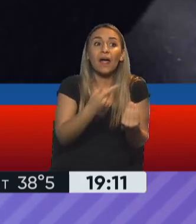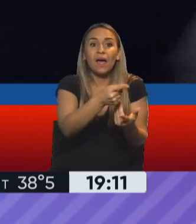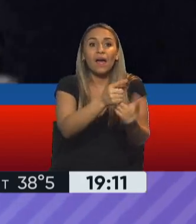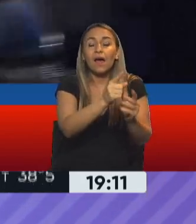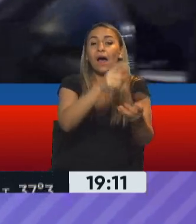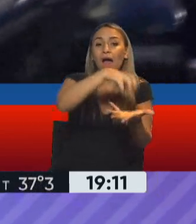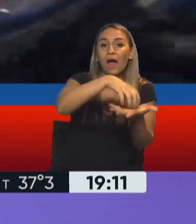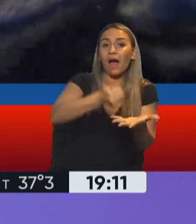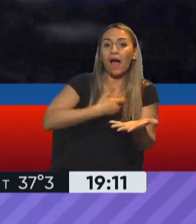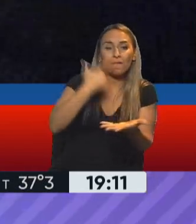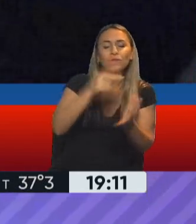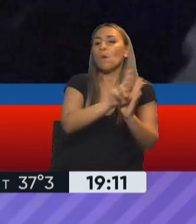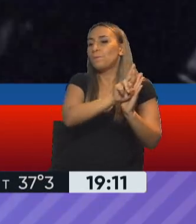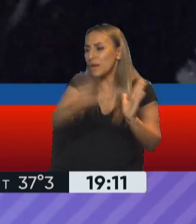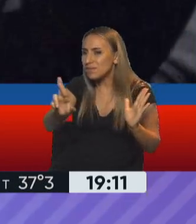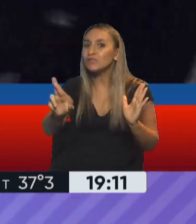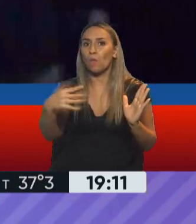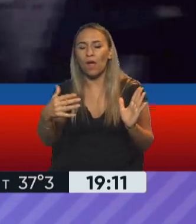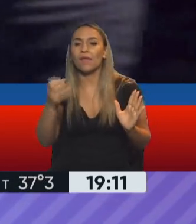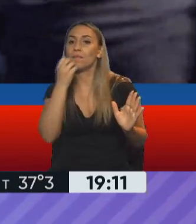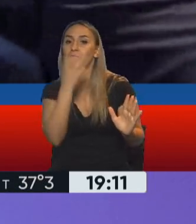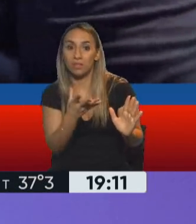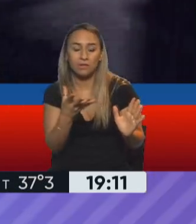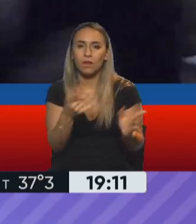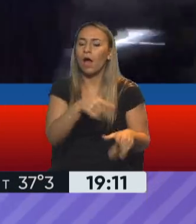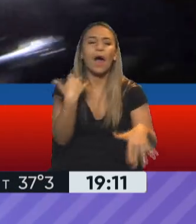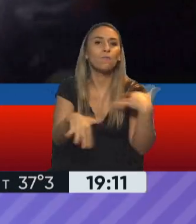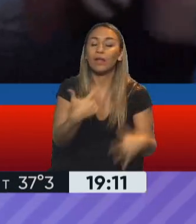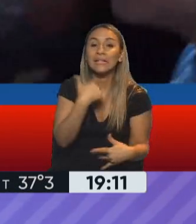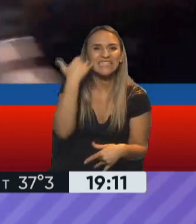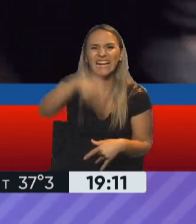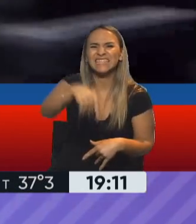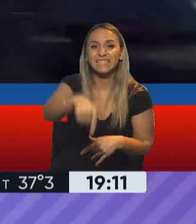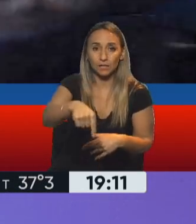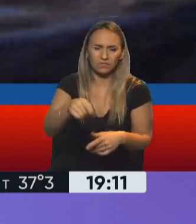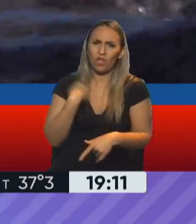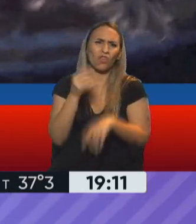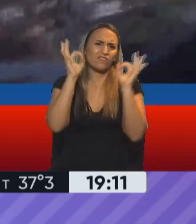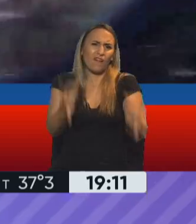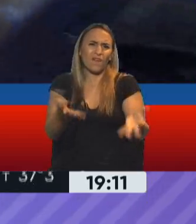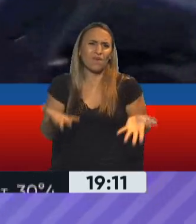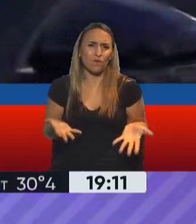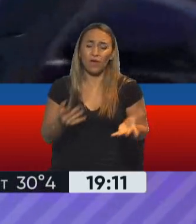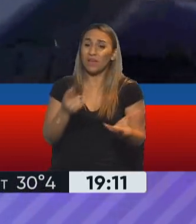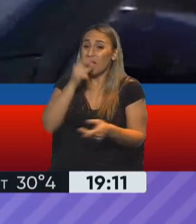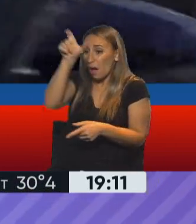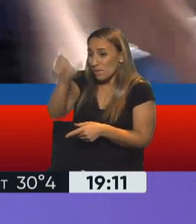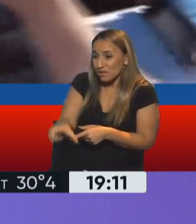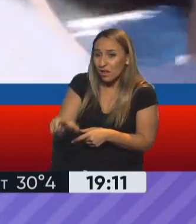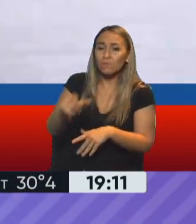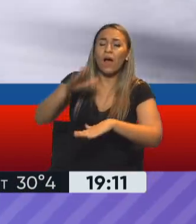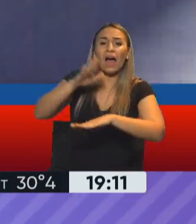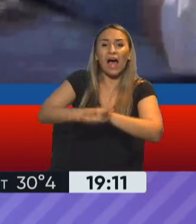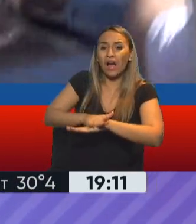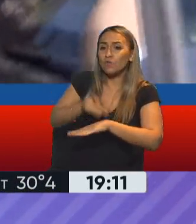la indagatoria, porque todos tenemos que saber que a ninguna persona se la puede procesar si no es indagado,